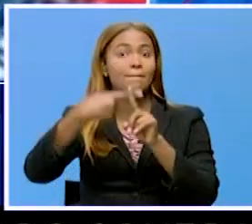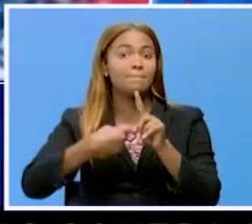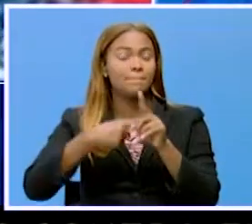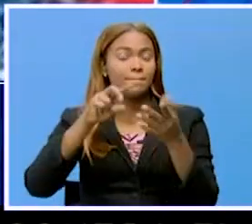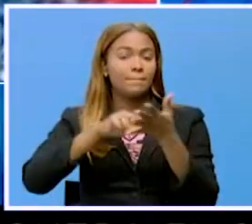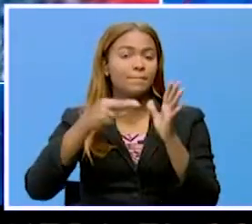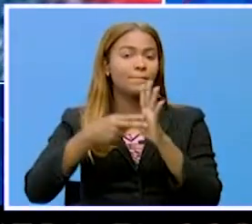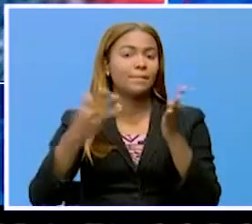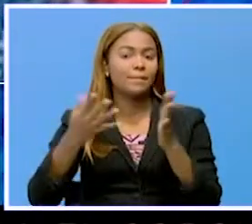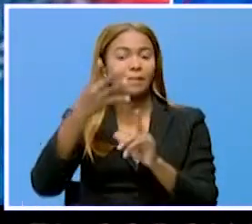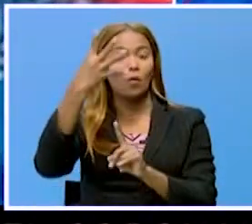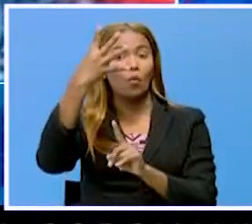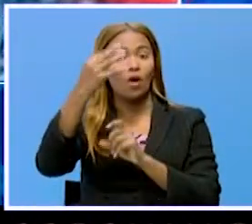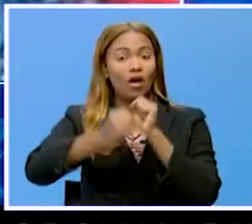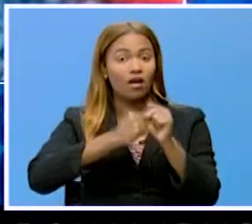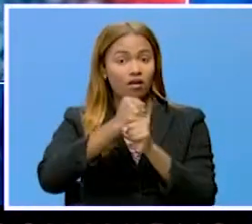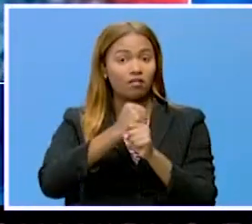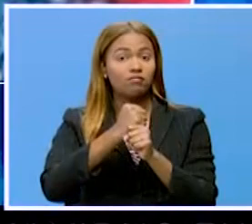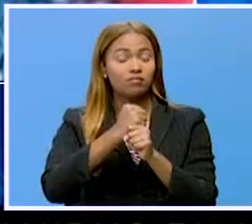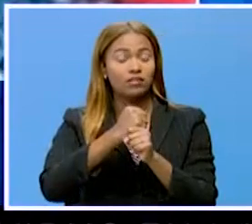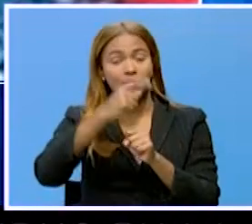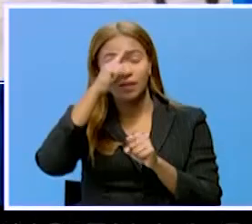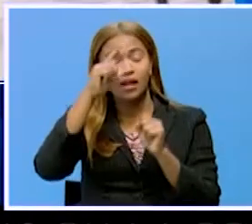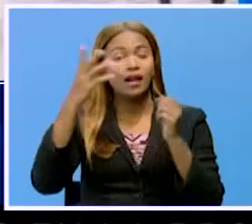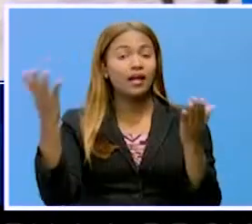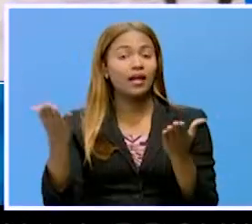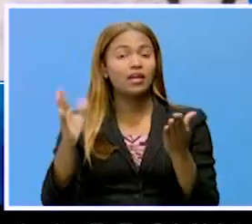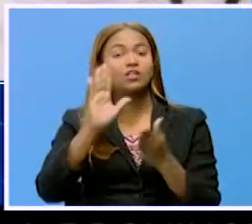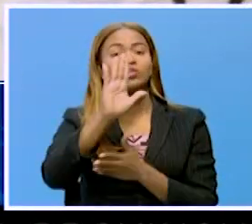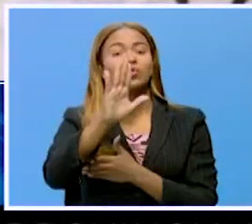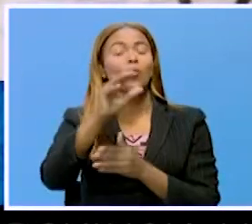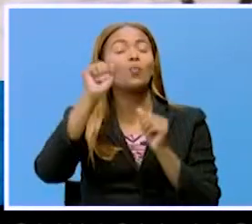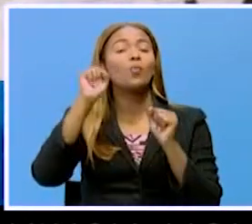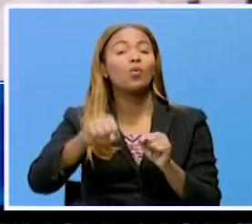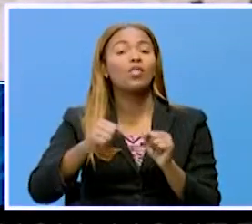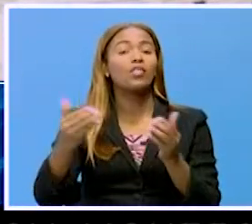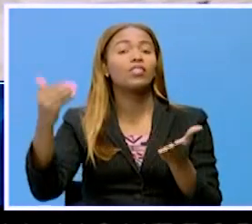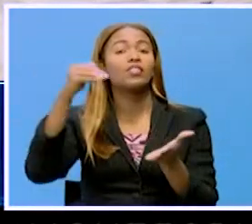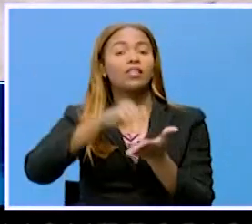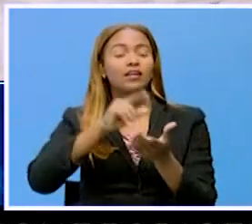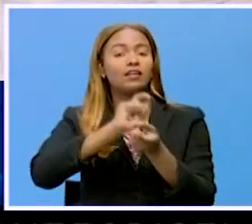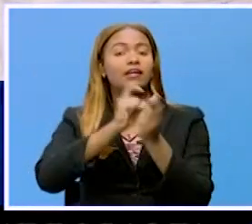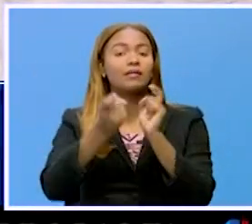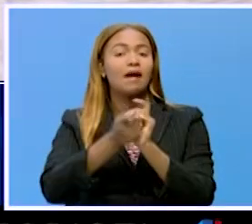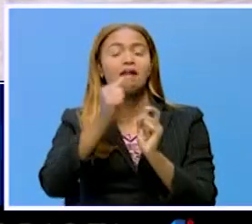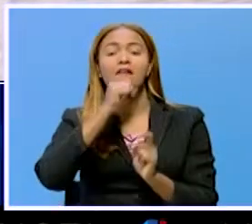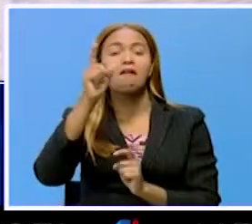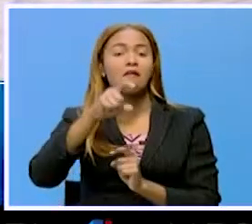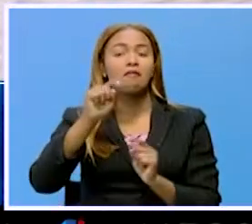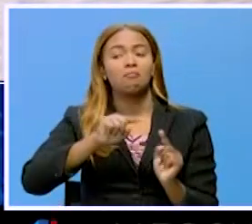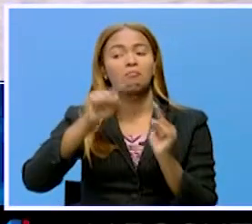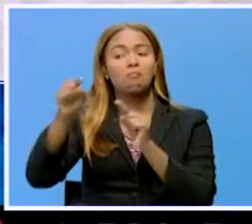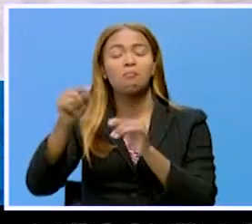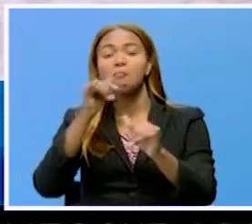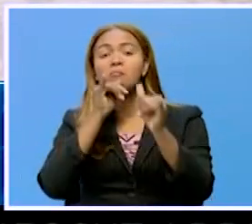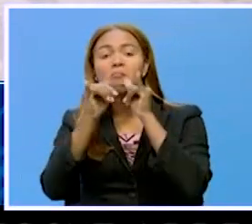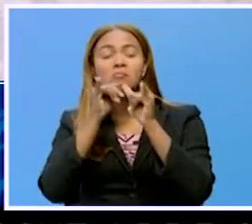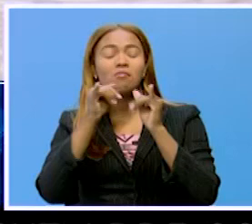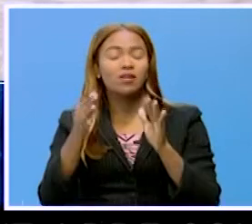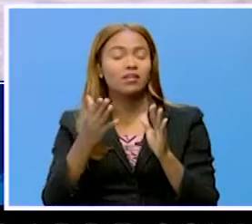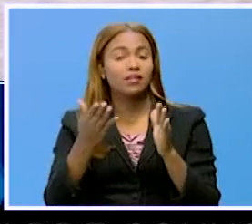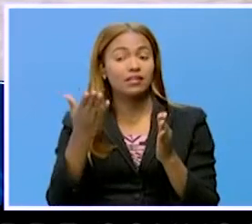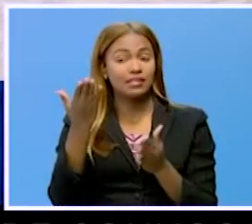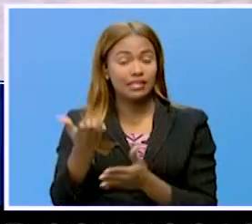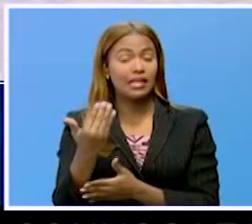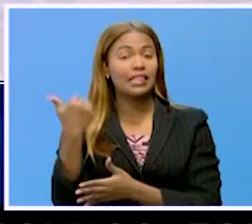es decir, 4 años, para que tú puedas renovar sin necesidad de ir a entrevista,